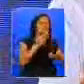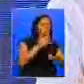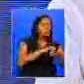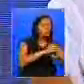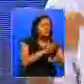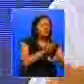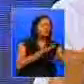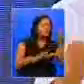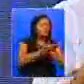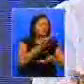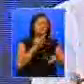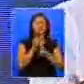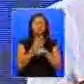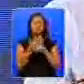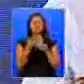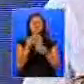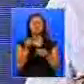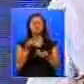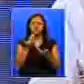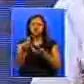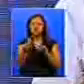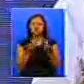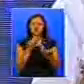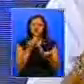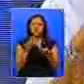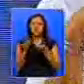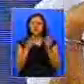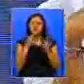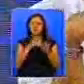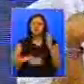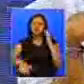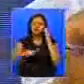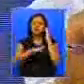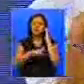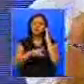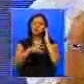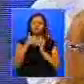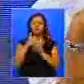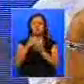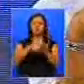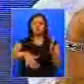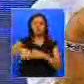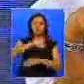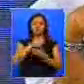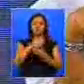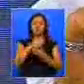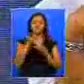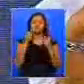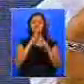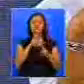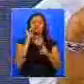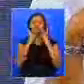más productivos y generar mayor bienestar para nuestros pueblos. Tuvimos una visita también al polo